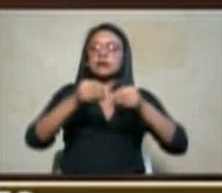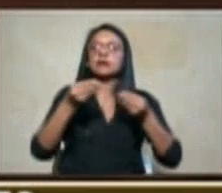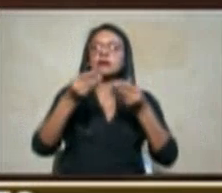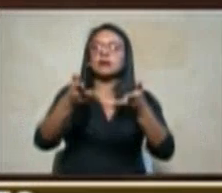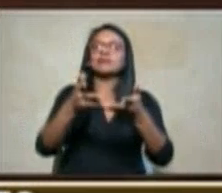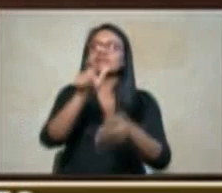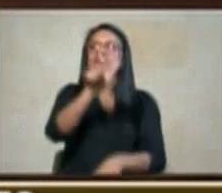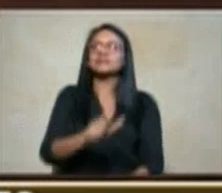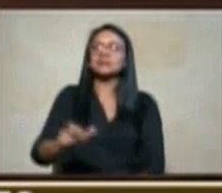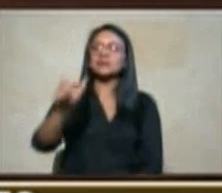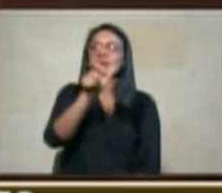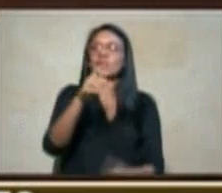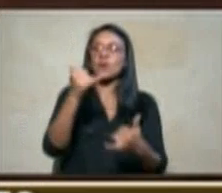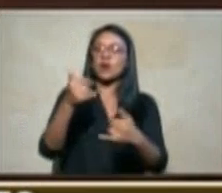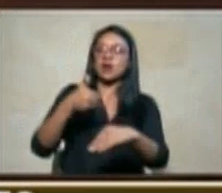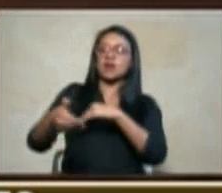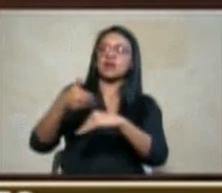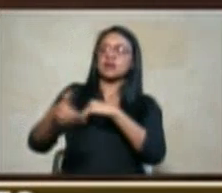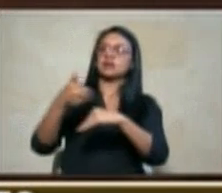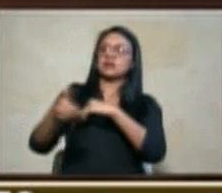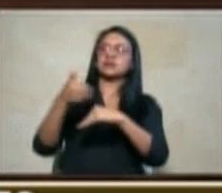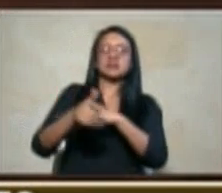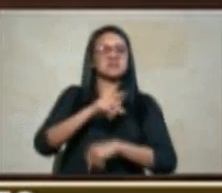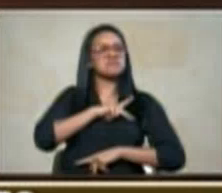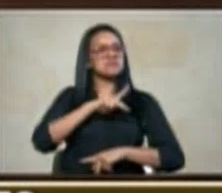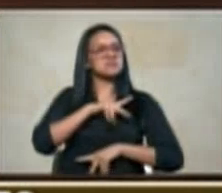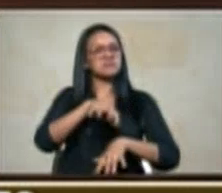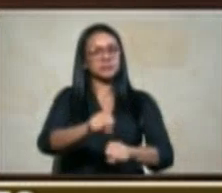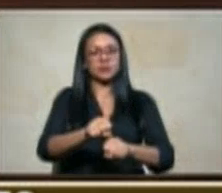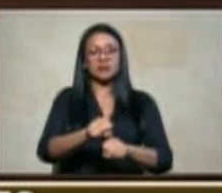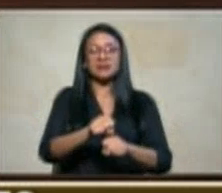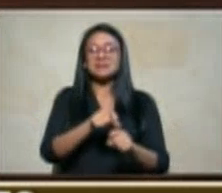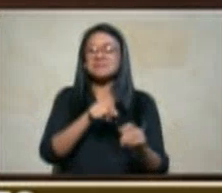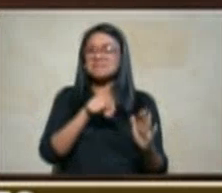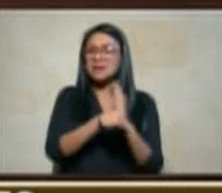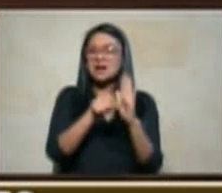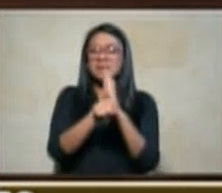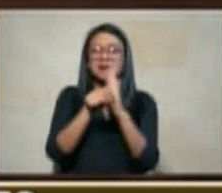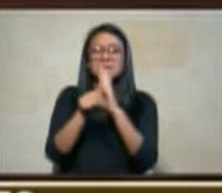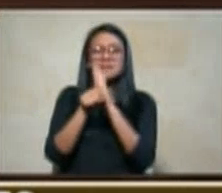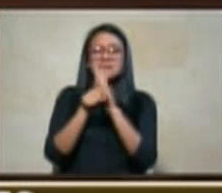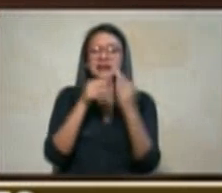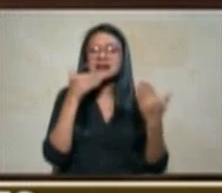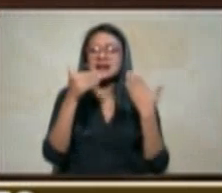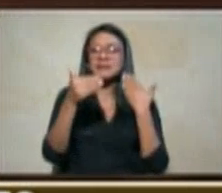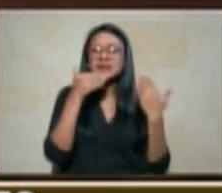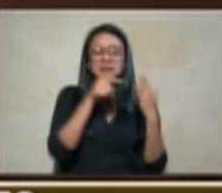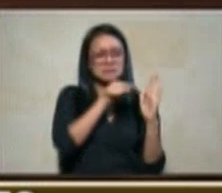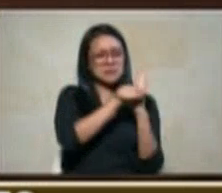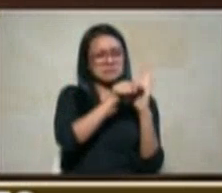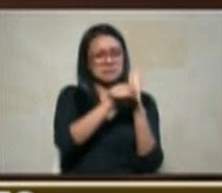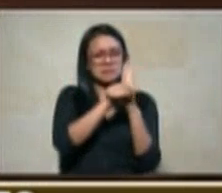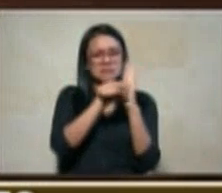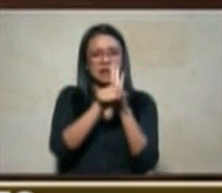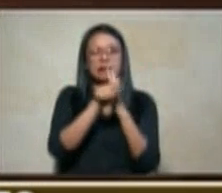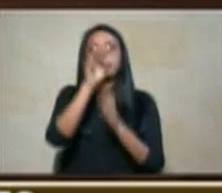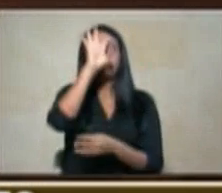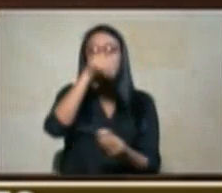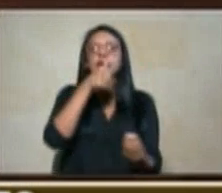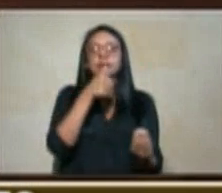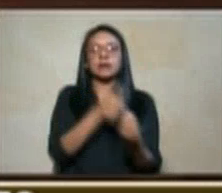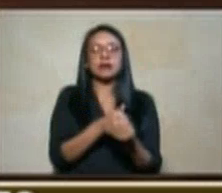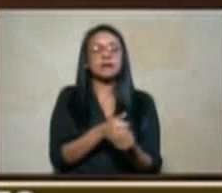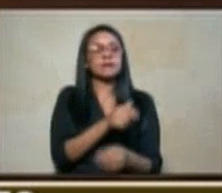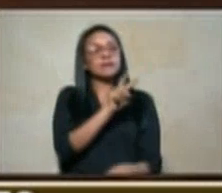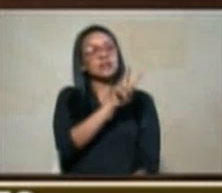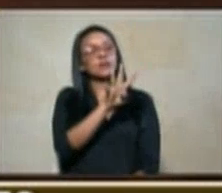mataron a varios campesinos de esta zona y que los paramilitares les dieron 24 horas para desalojar. Esa es la